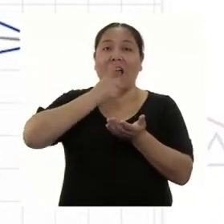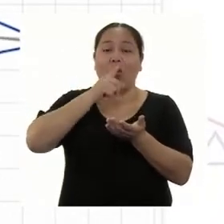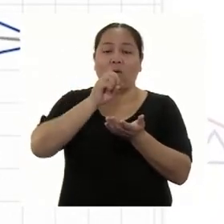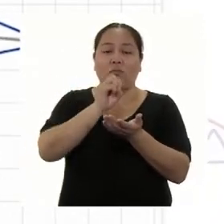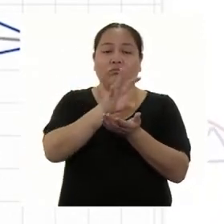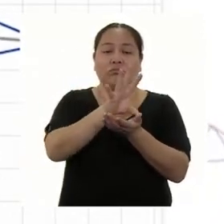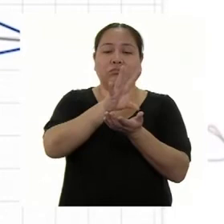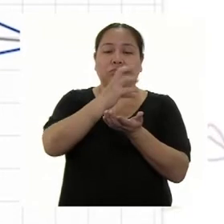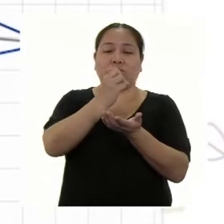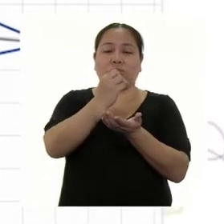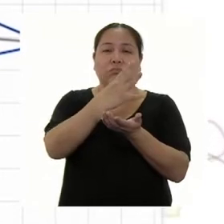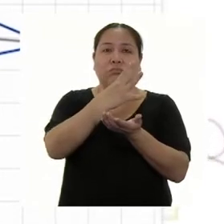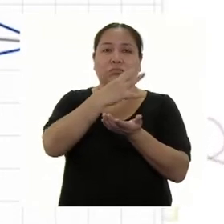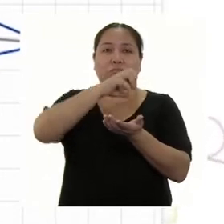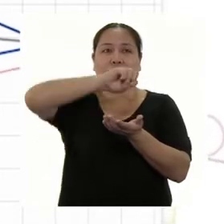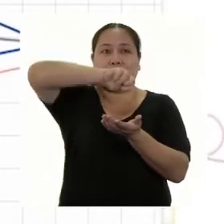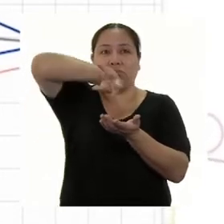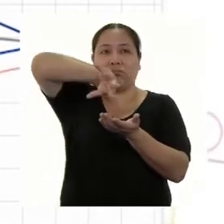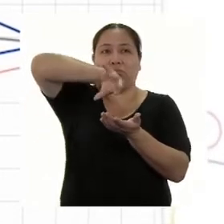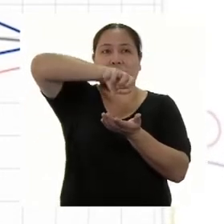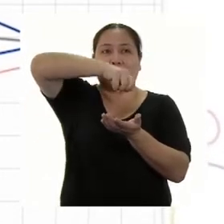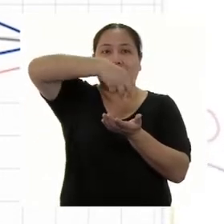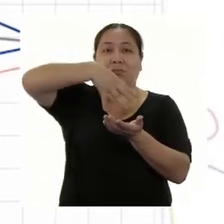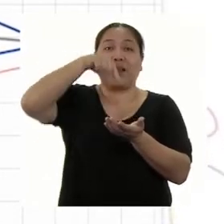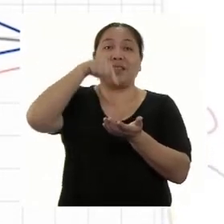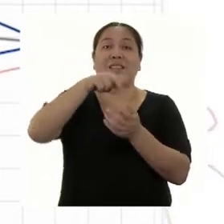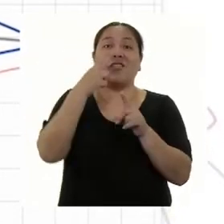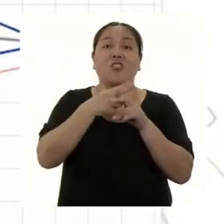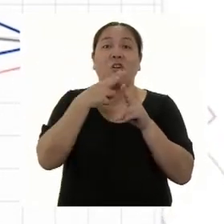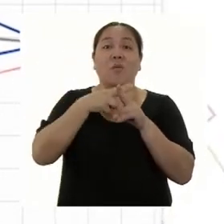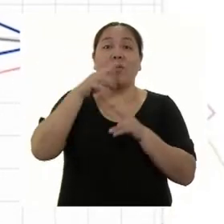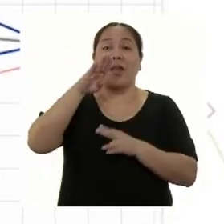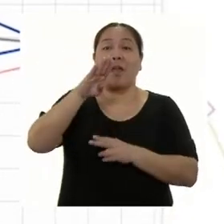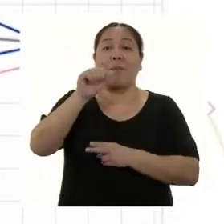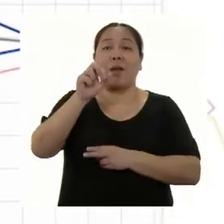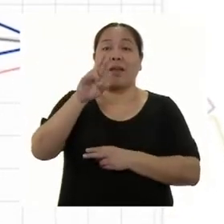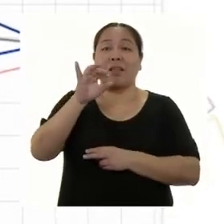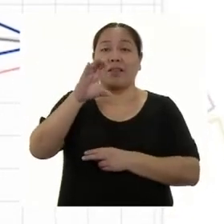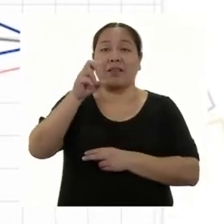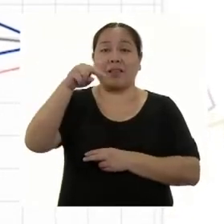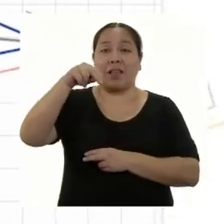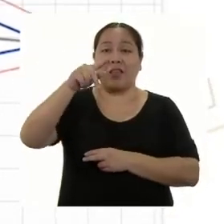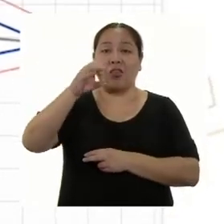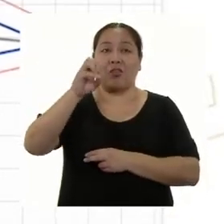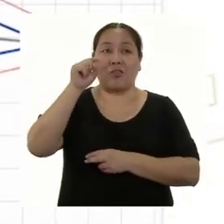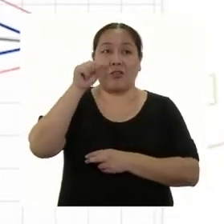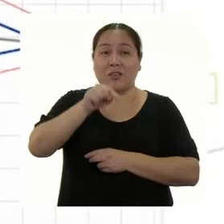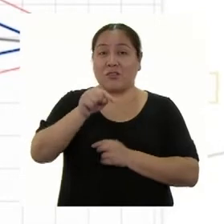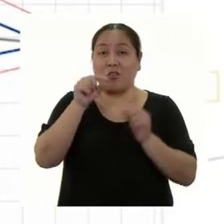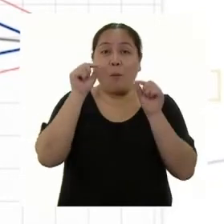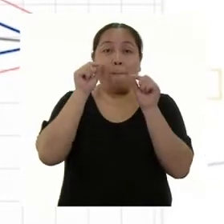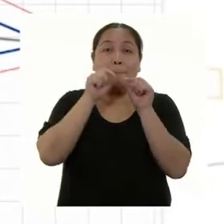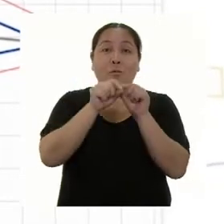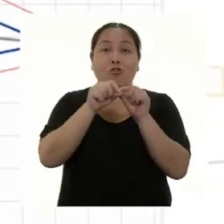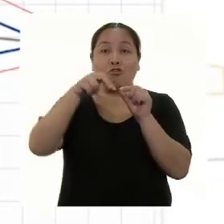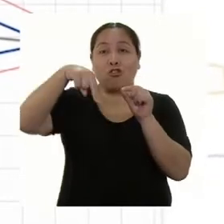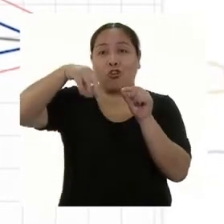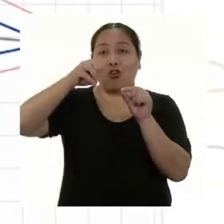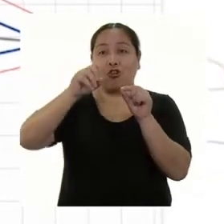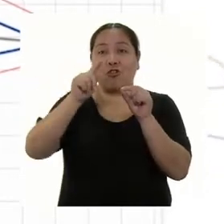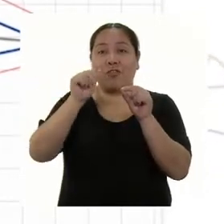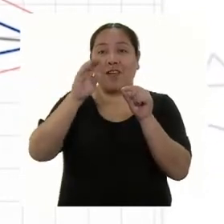los sectores del terreno, el baricentro. Así es, y ese punto es un punto notable. Punto